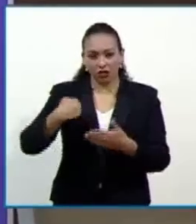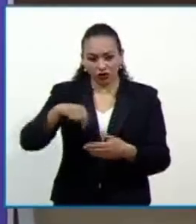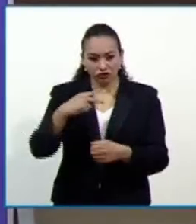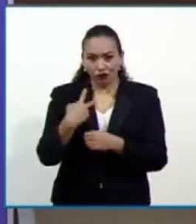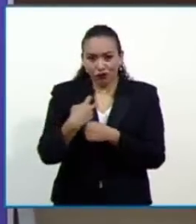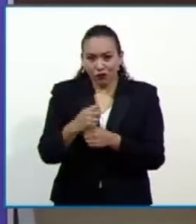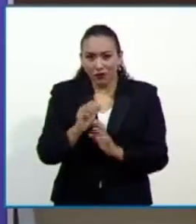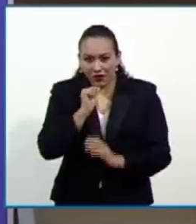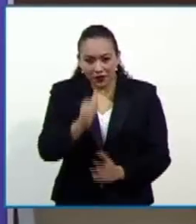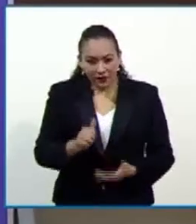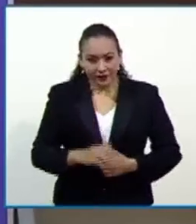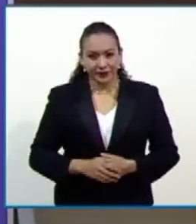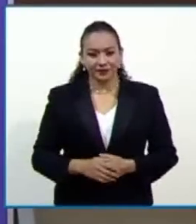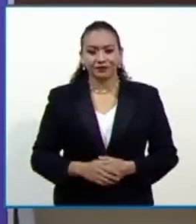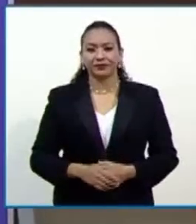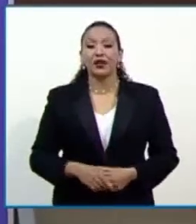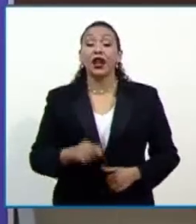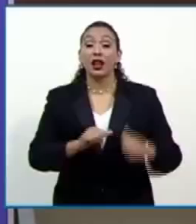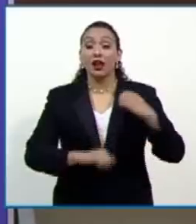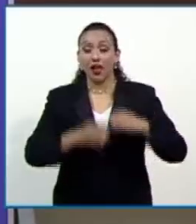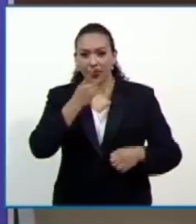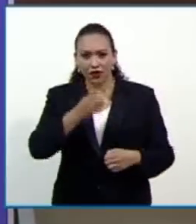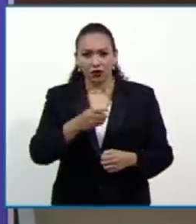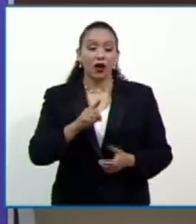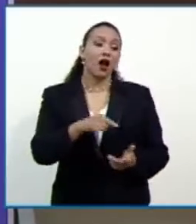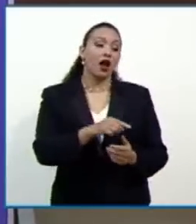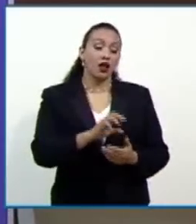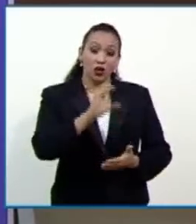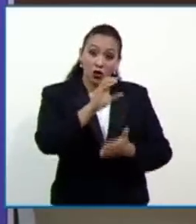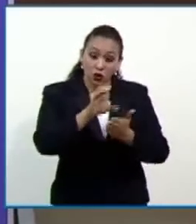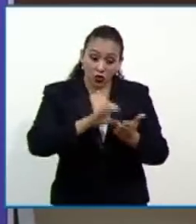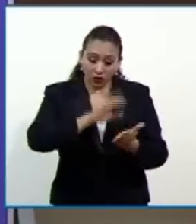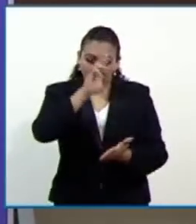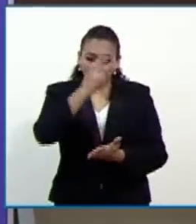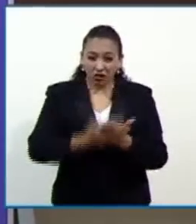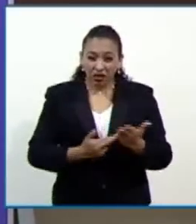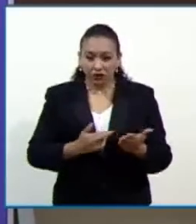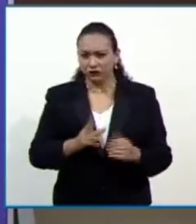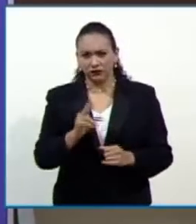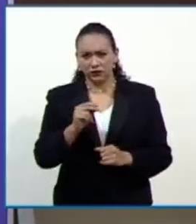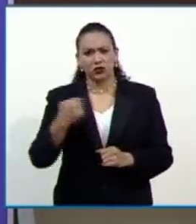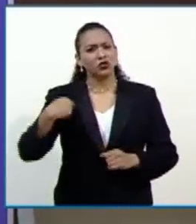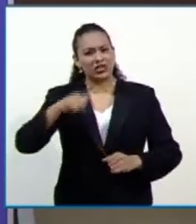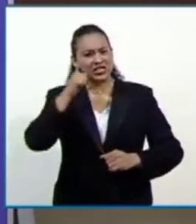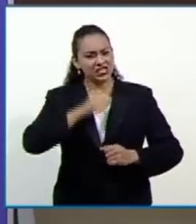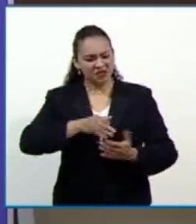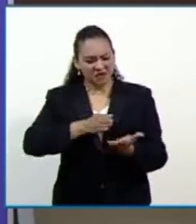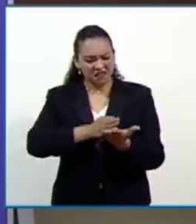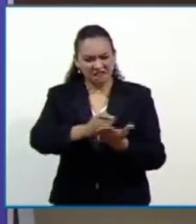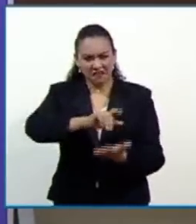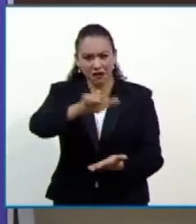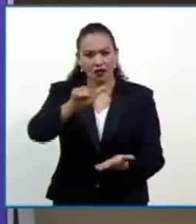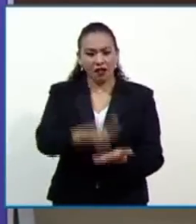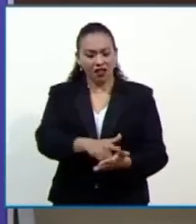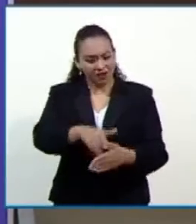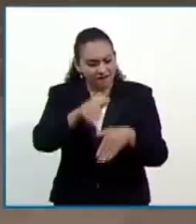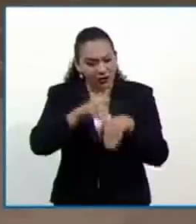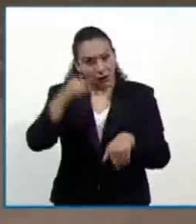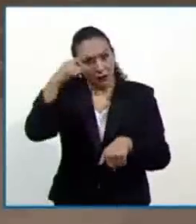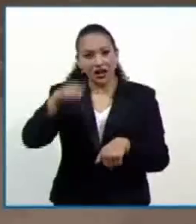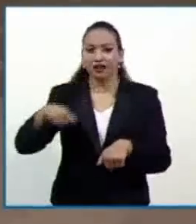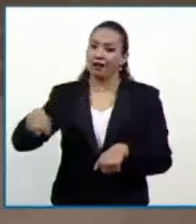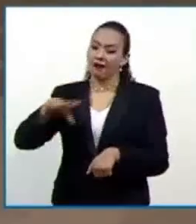falso que el Poder Judicial de la Federación incumpla la Constitución. Al contrario, dijeron, siempre la han hecho valer para poner límites al